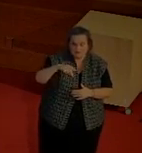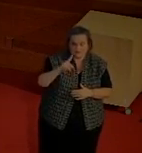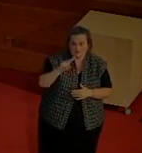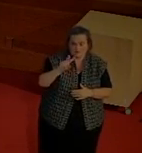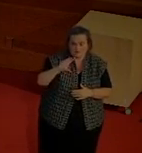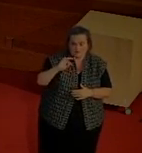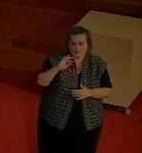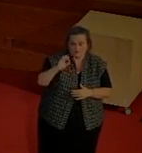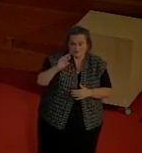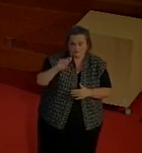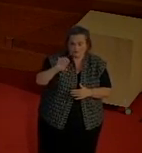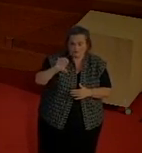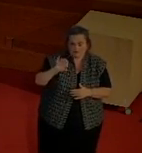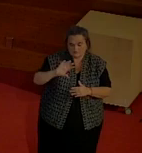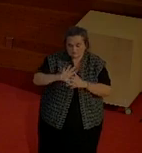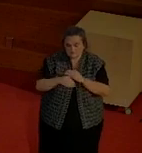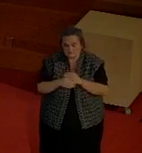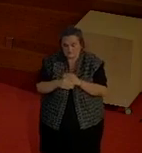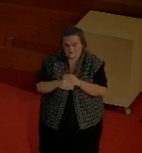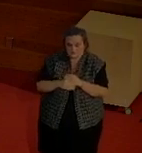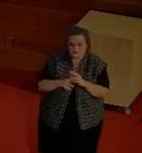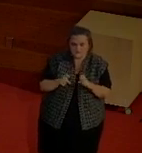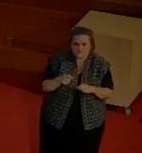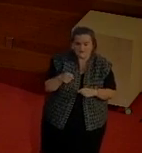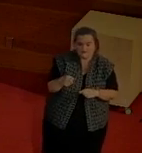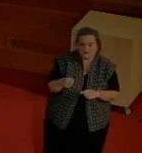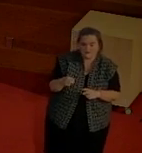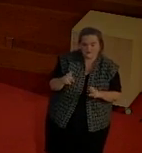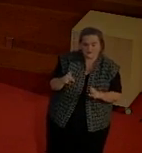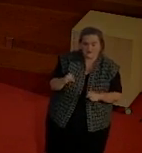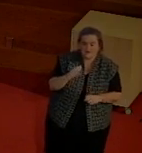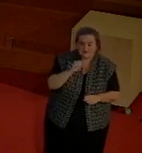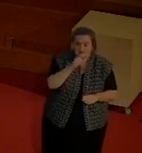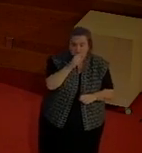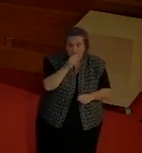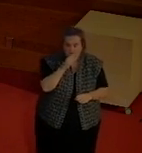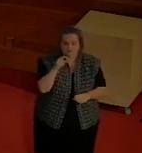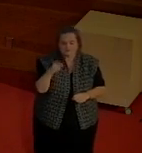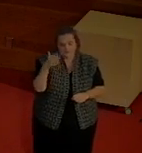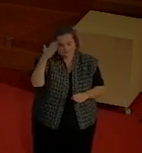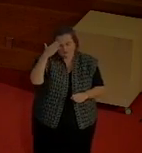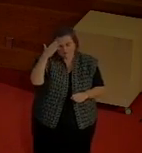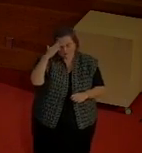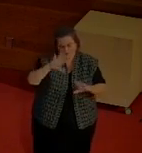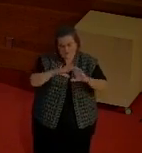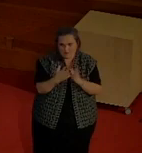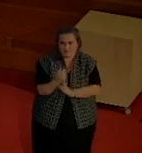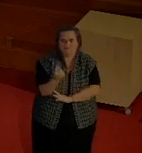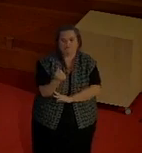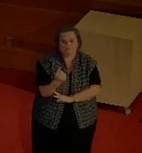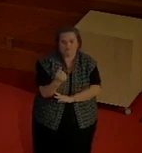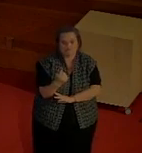si hago una nota pie de página otra vez en que da la casualidad de que Taiwán es uno de los principales a nivel mundial